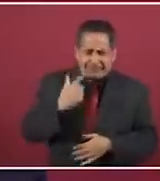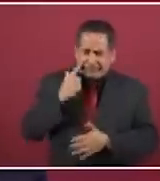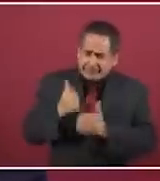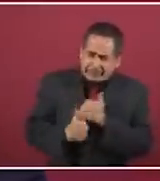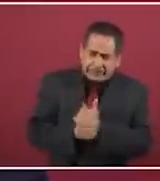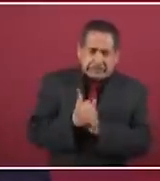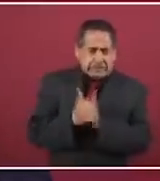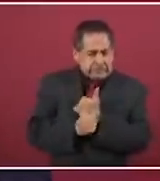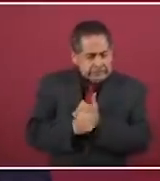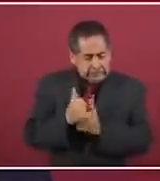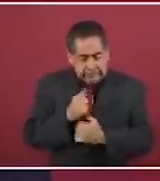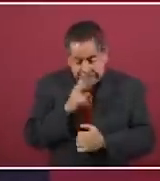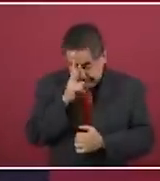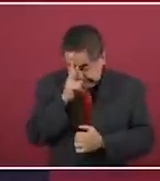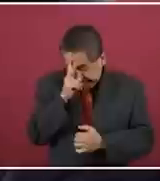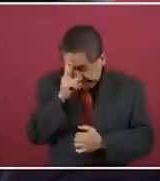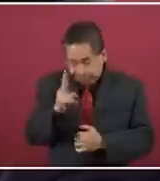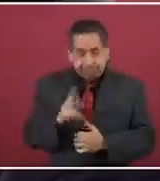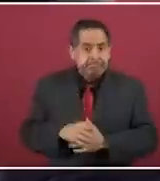y